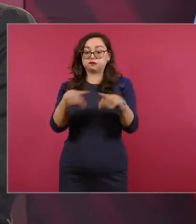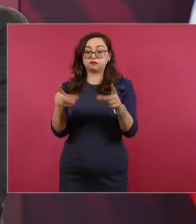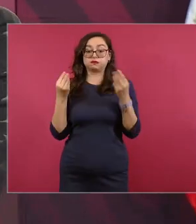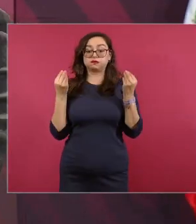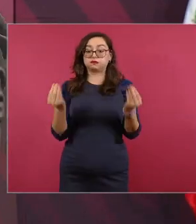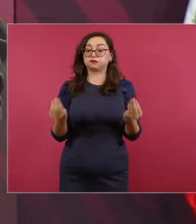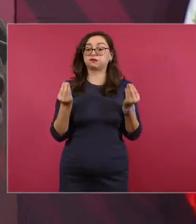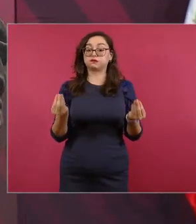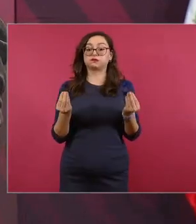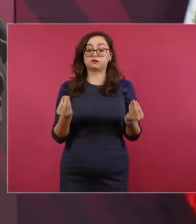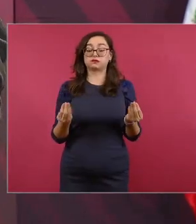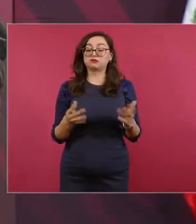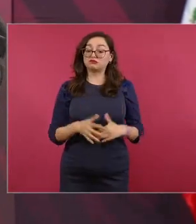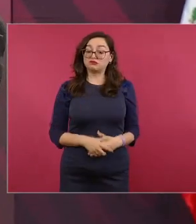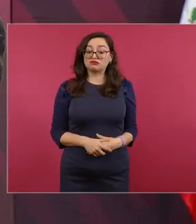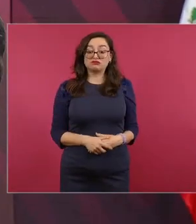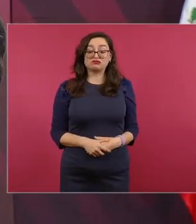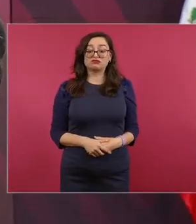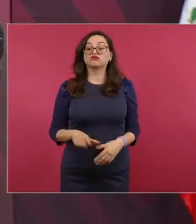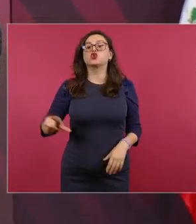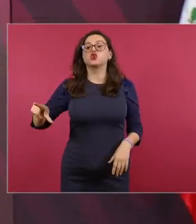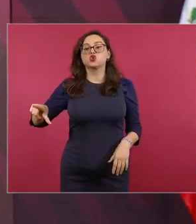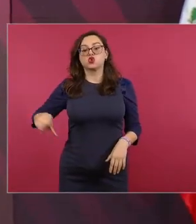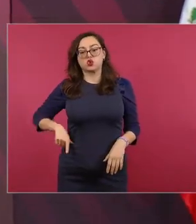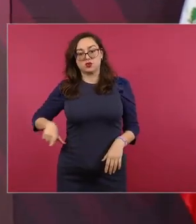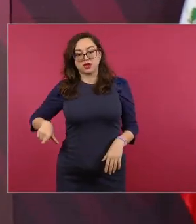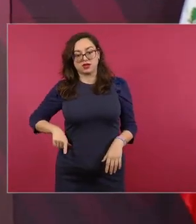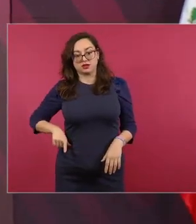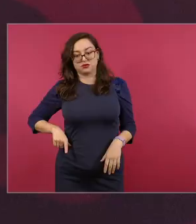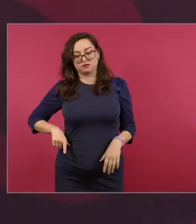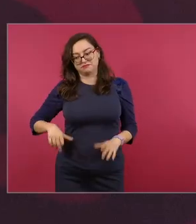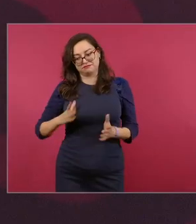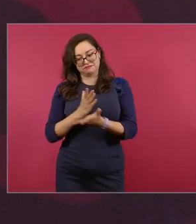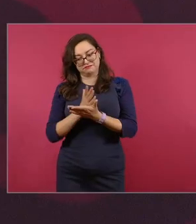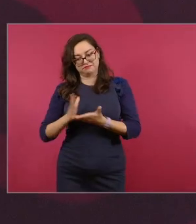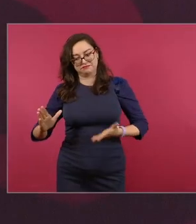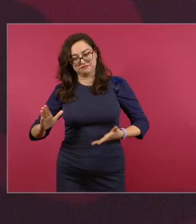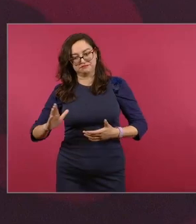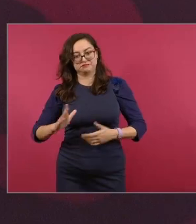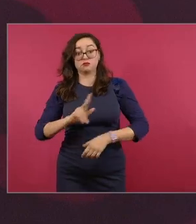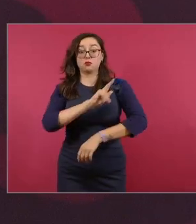Y una cosa es el gobierno y otra cosa es el poder.